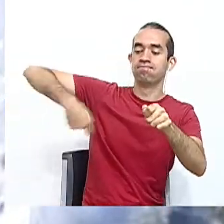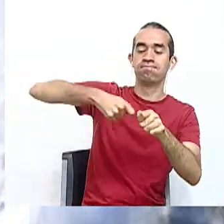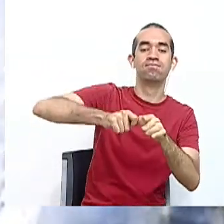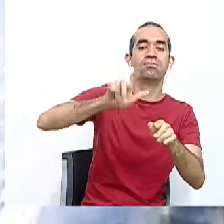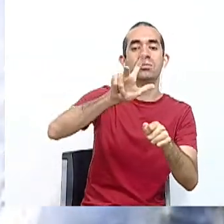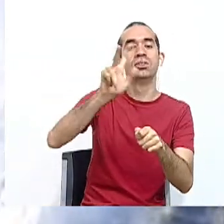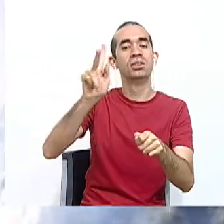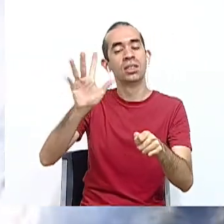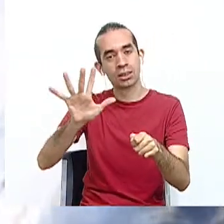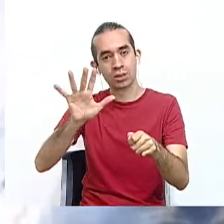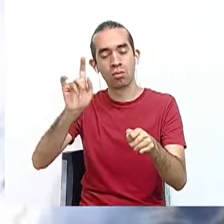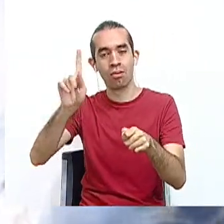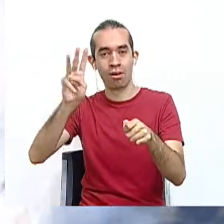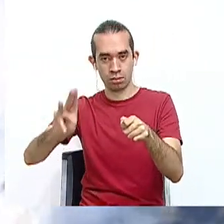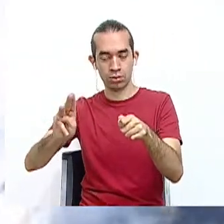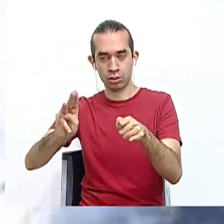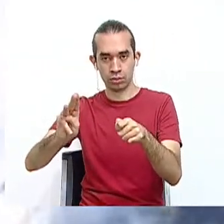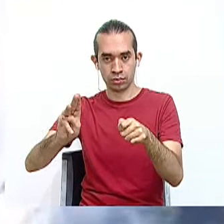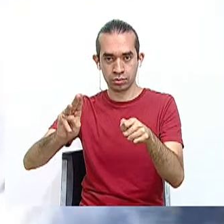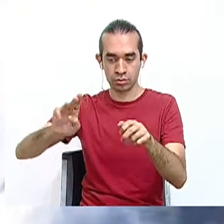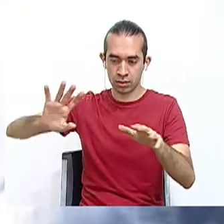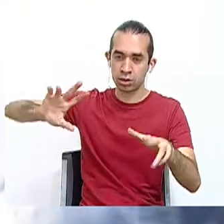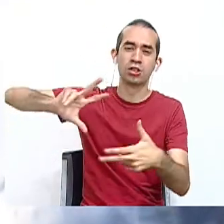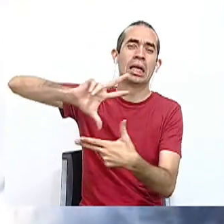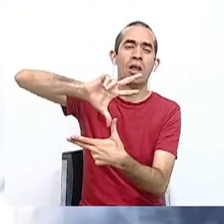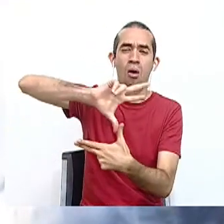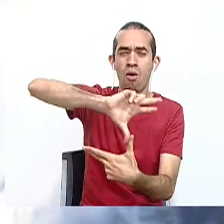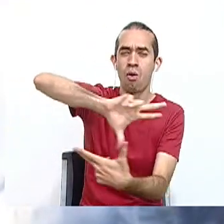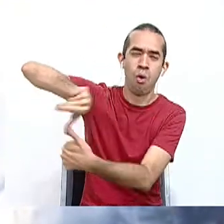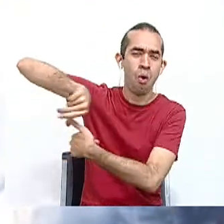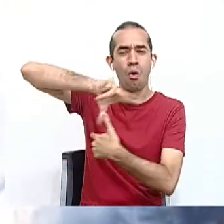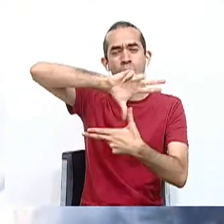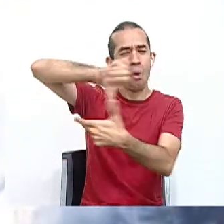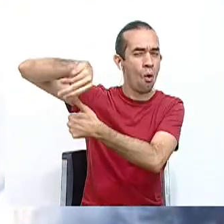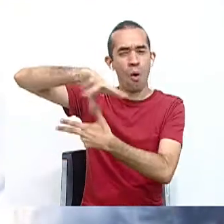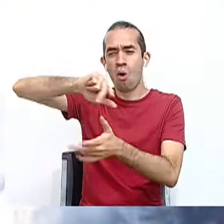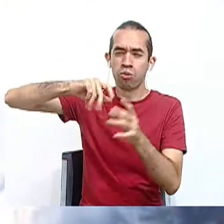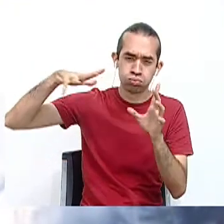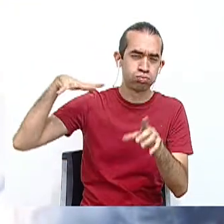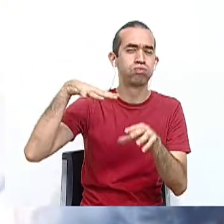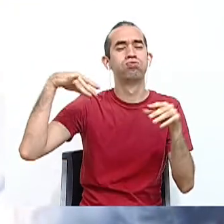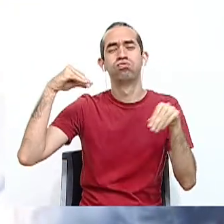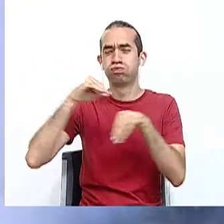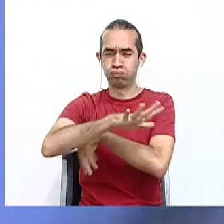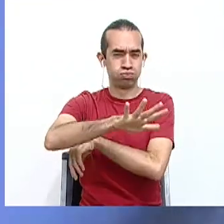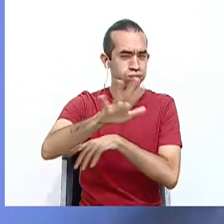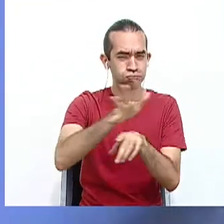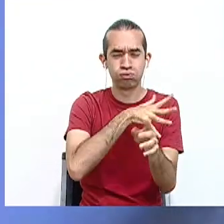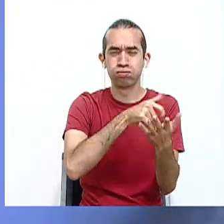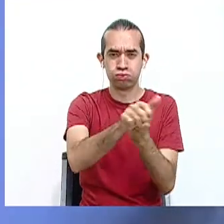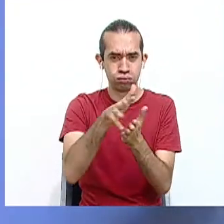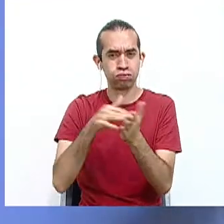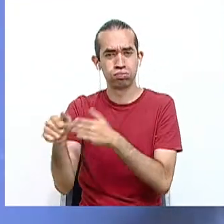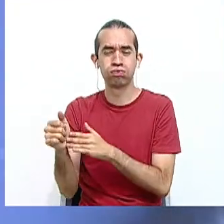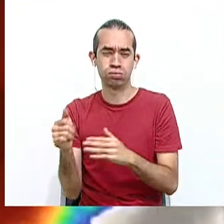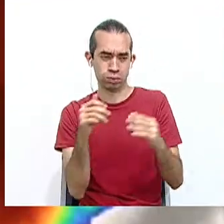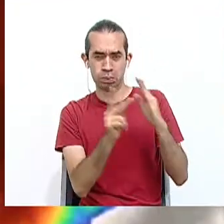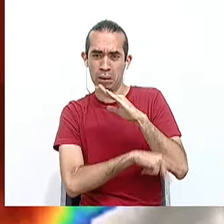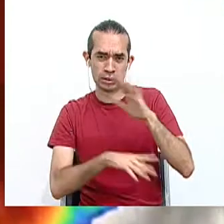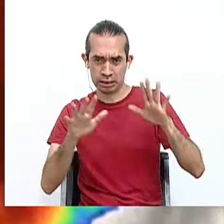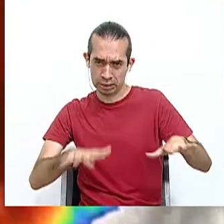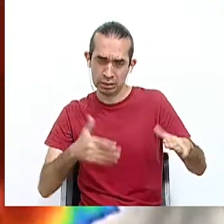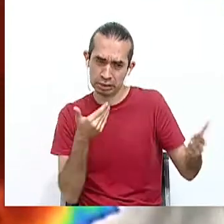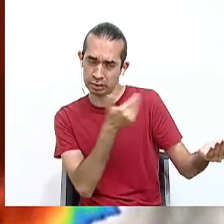kilómetros y este también sería el que genere el fuerte impacto en esos países, en esos vecinos países de la región. Estados